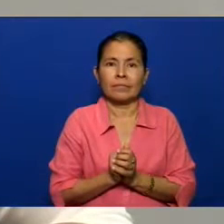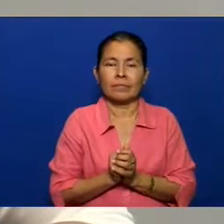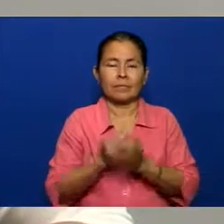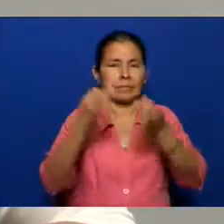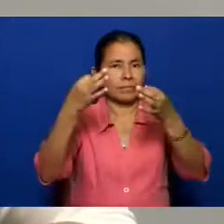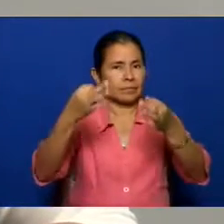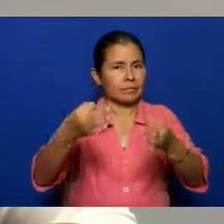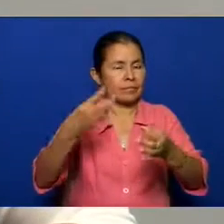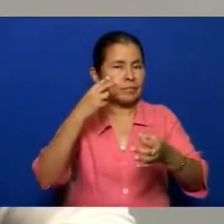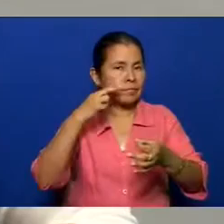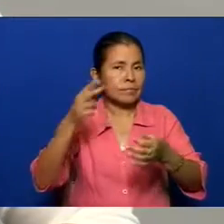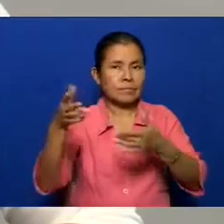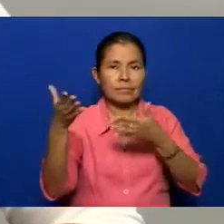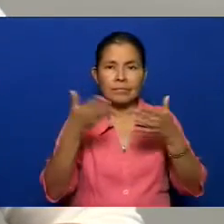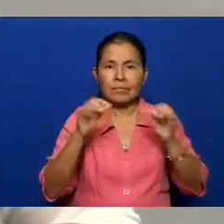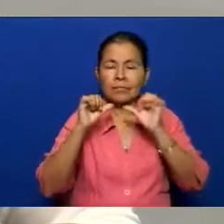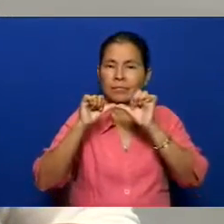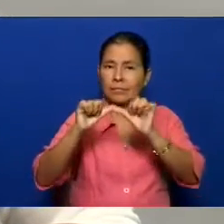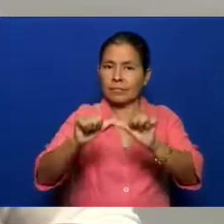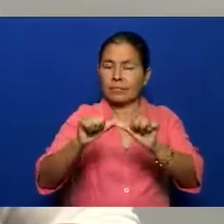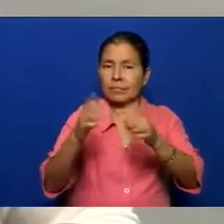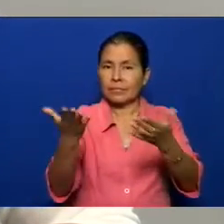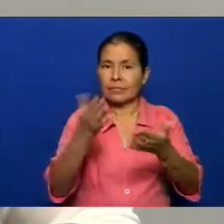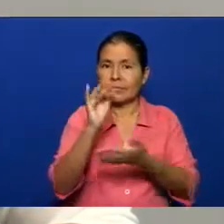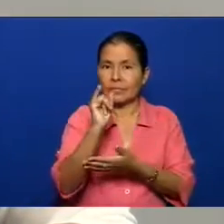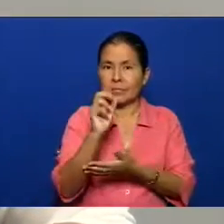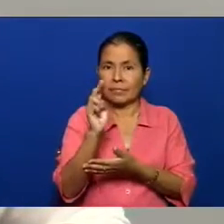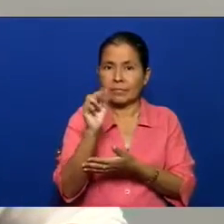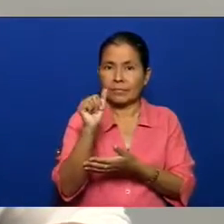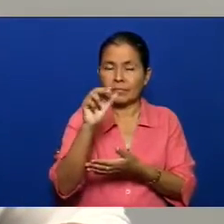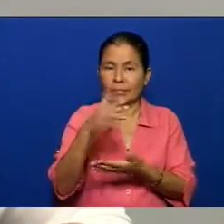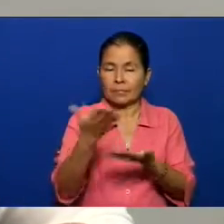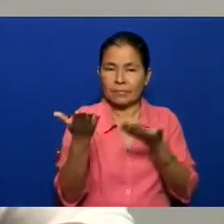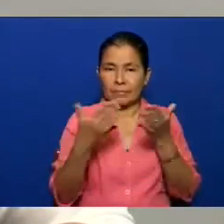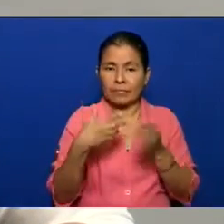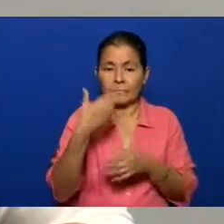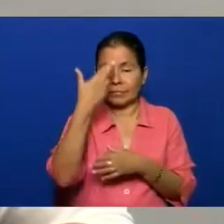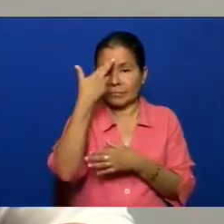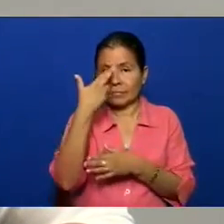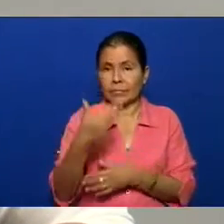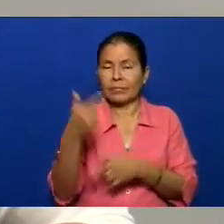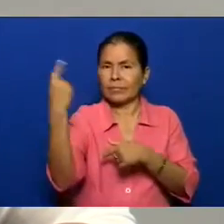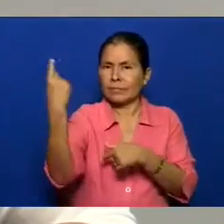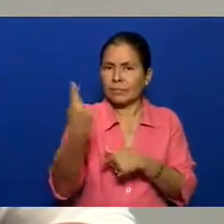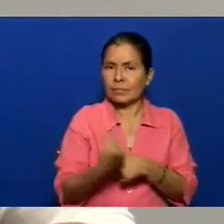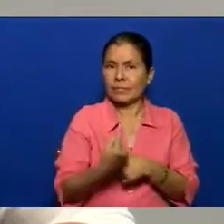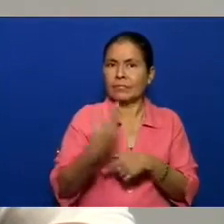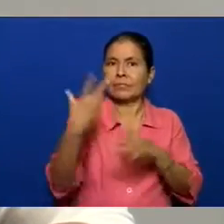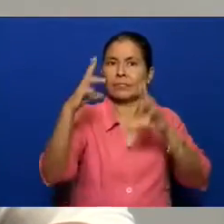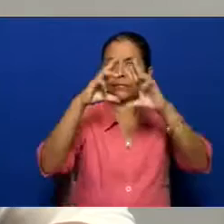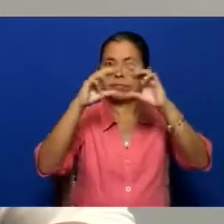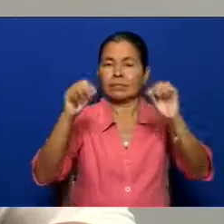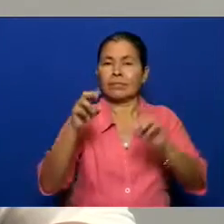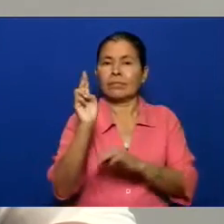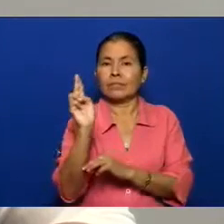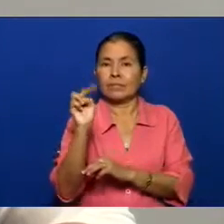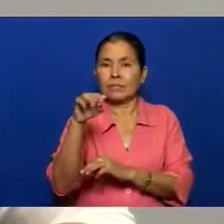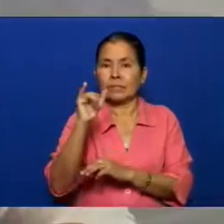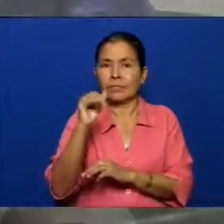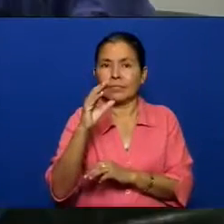Bien, y continuamos conversando con el señor Iván Yerovi, el representante de UNICEF en Nicaragua, y con el diputado